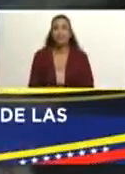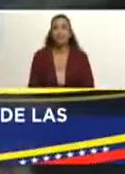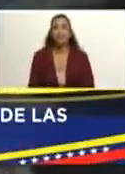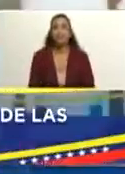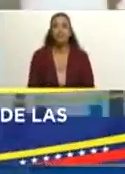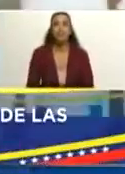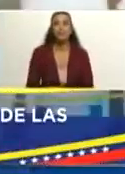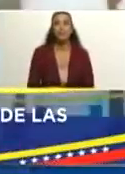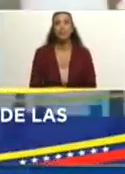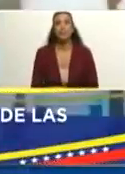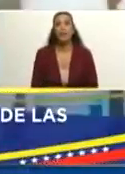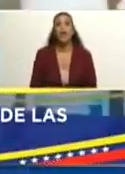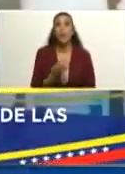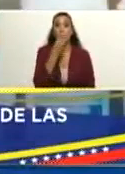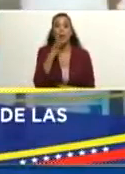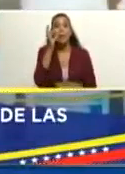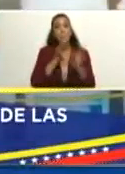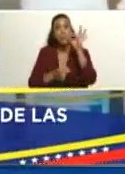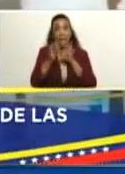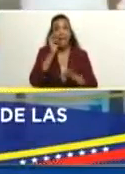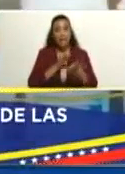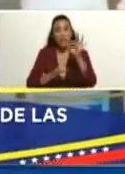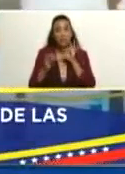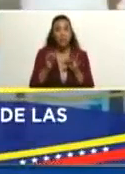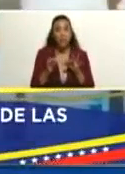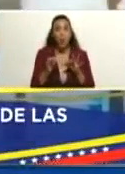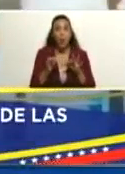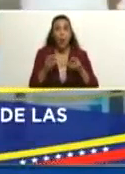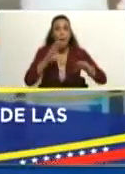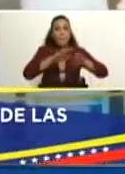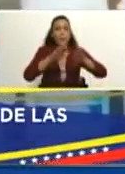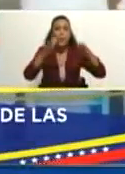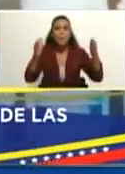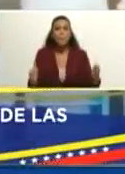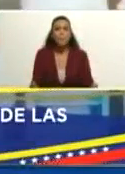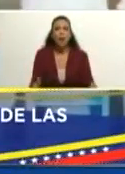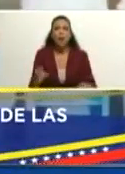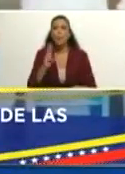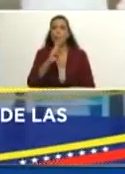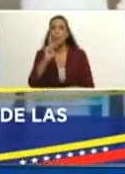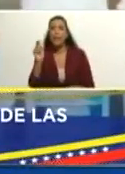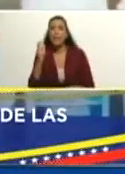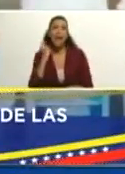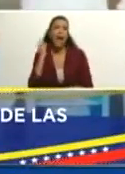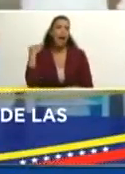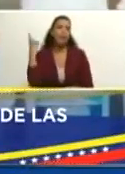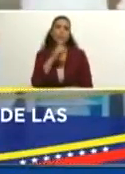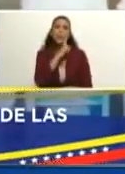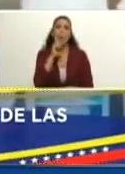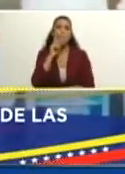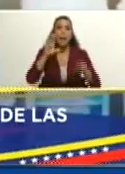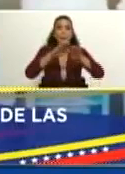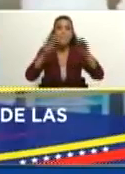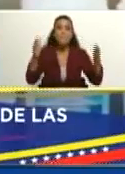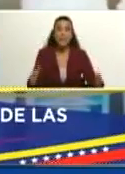Bueno, me has dado una buena explicación. Entonces, yo le decía pupitre, hay que decirle mesa